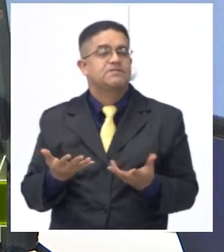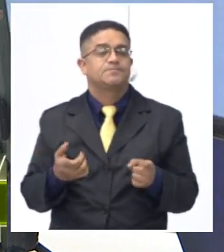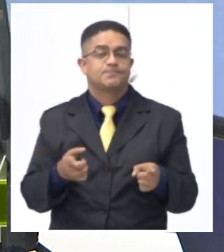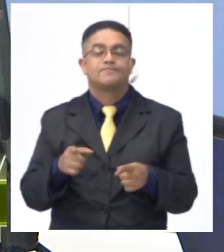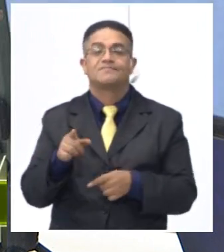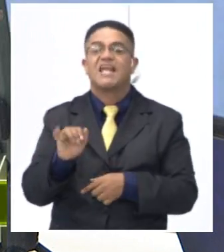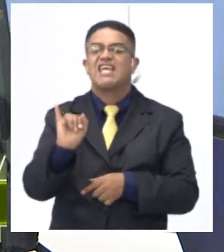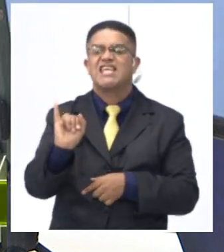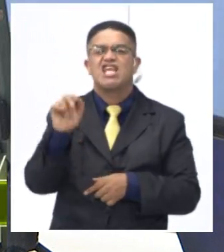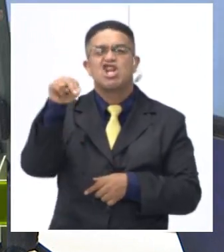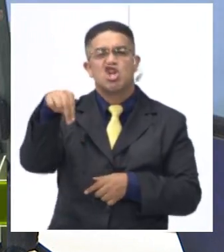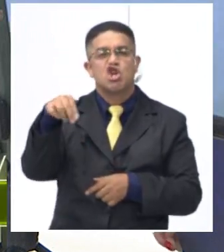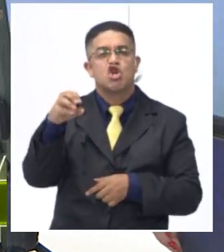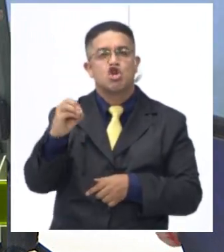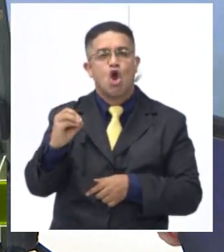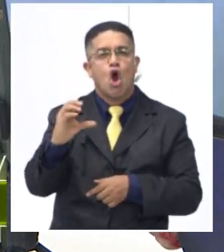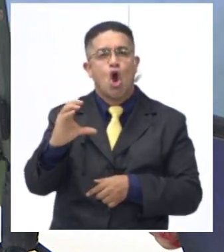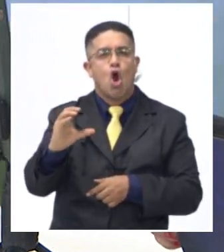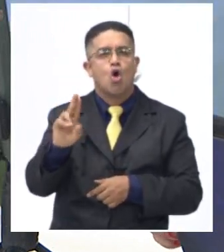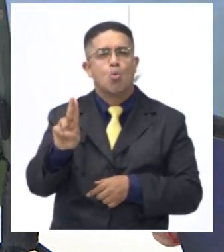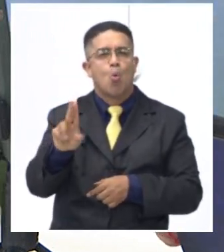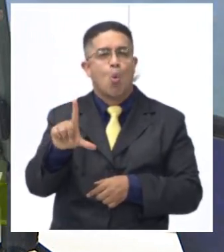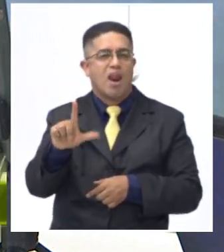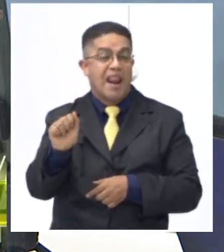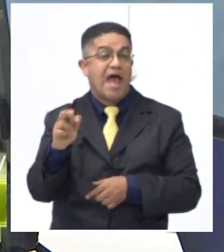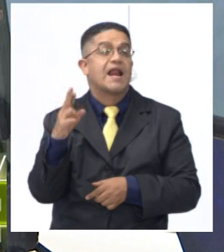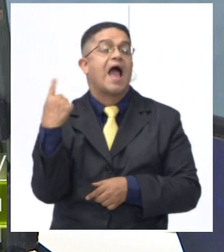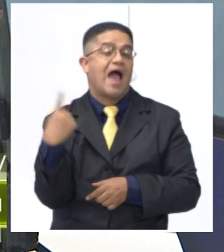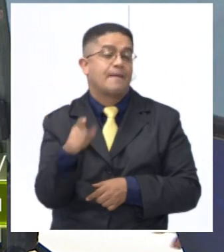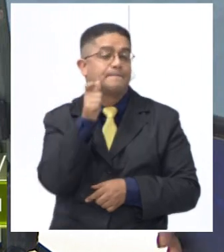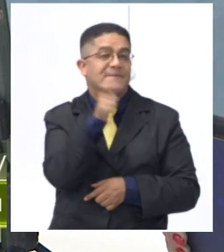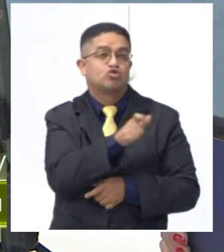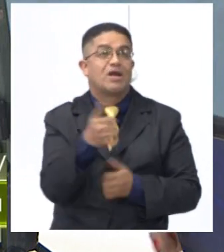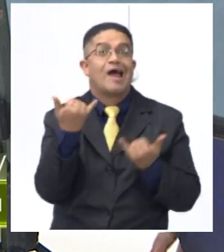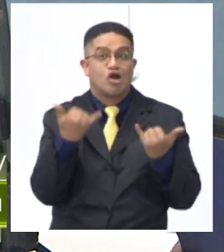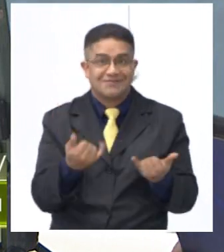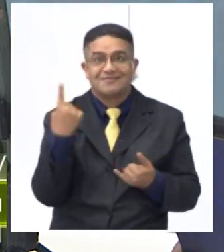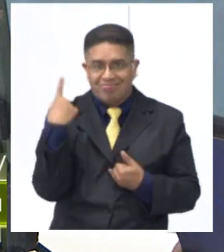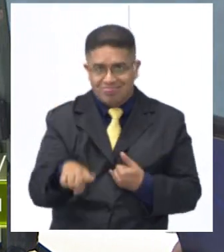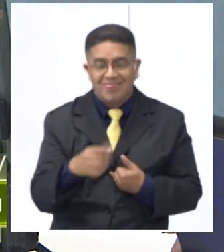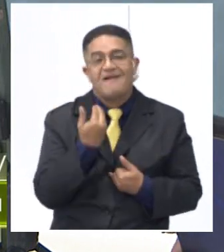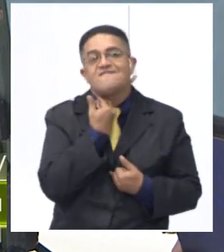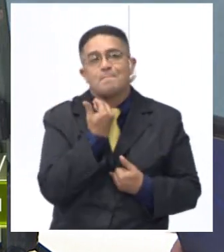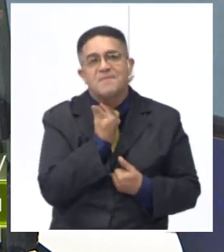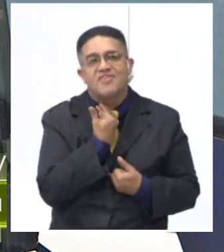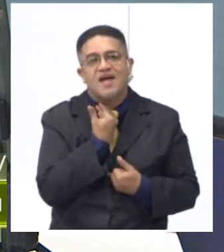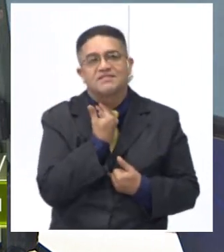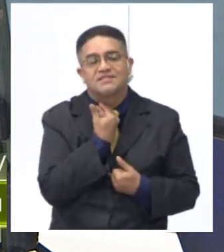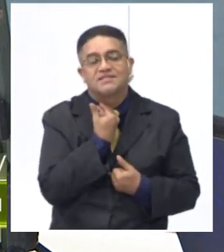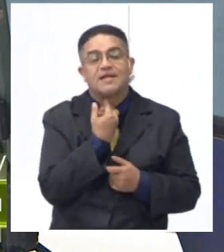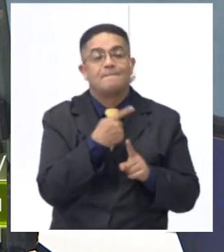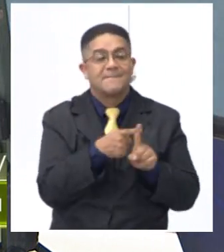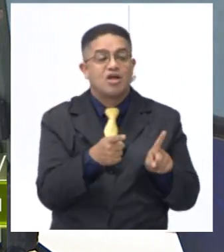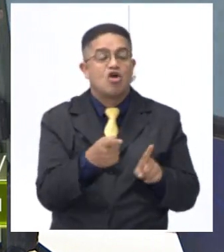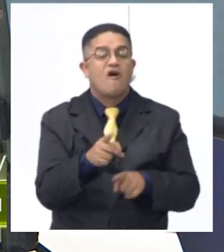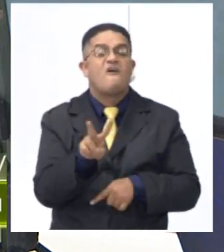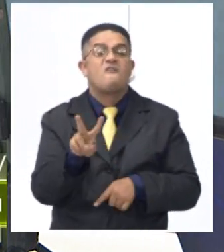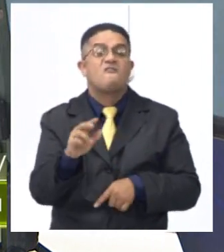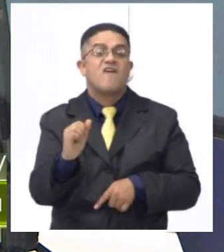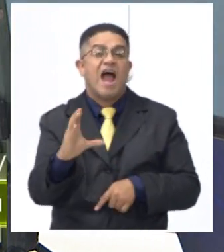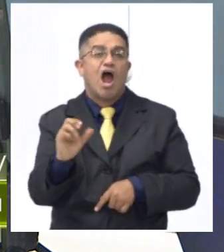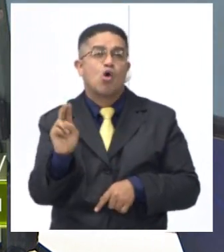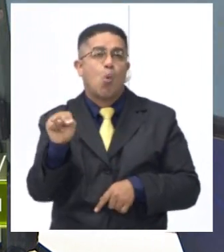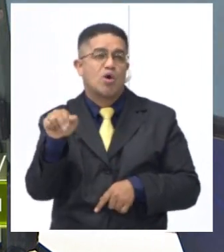se hace de enfermos, o de personas que están en este momento padeciendo la enfermedad, mientras que vacunar es tomar la vacuna,